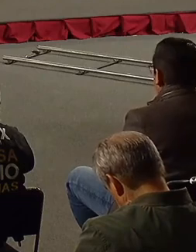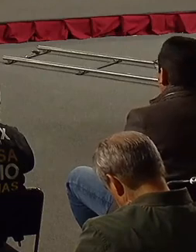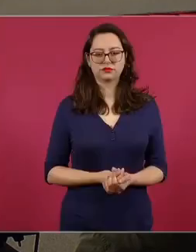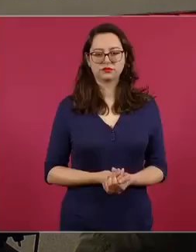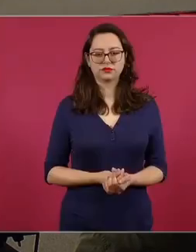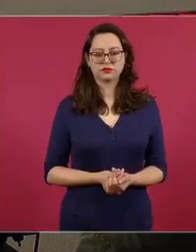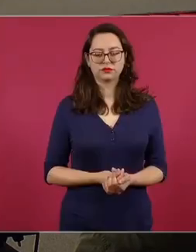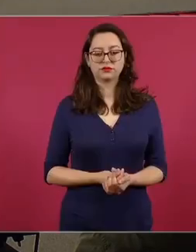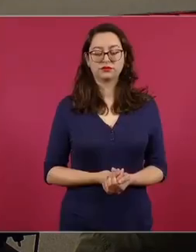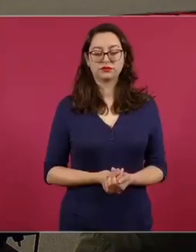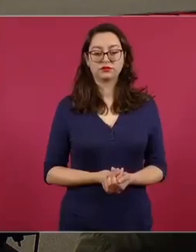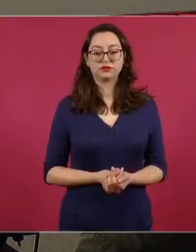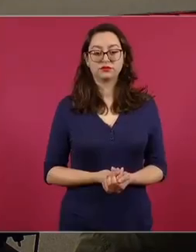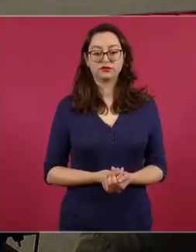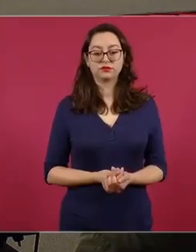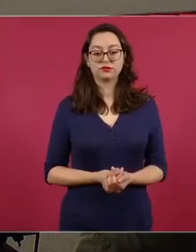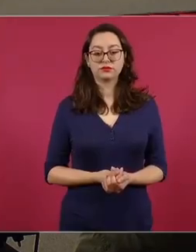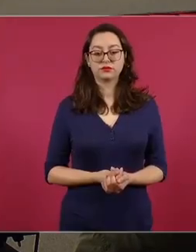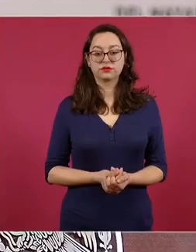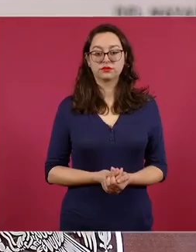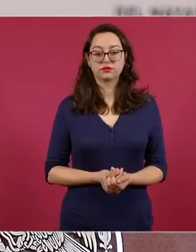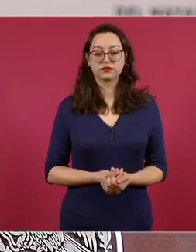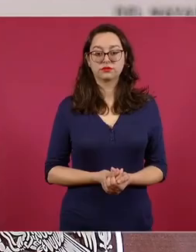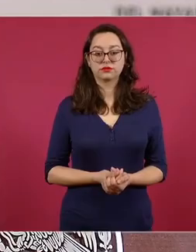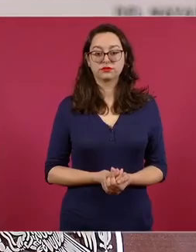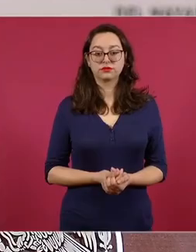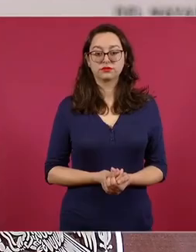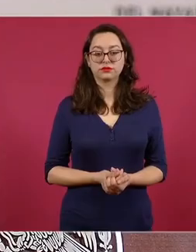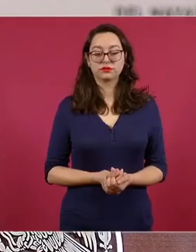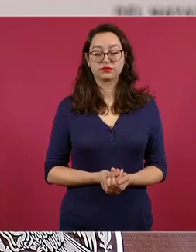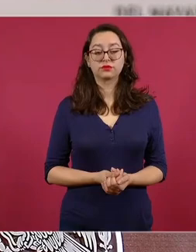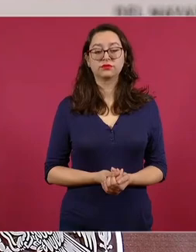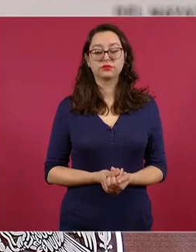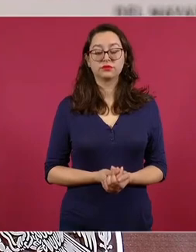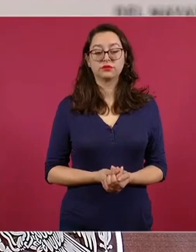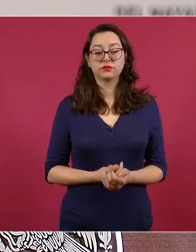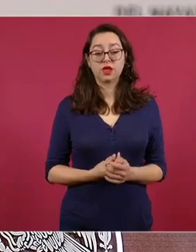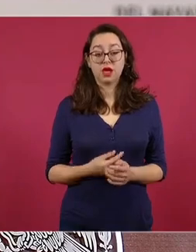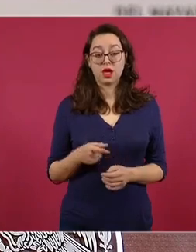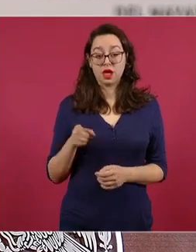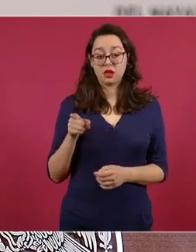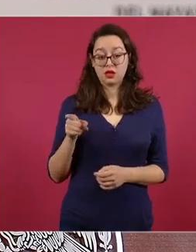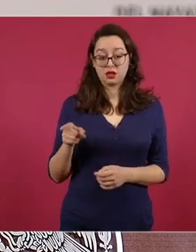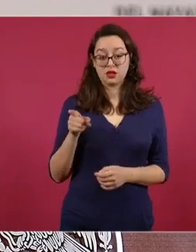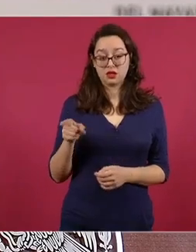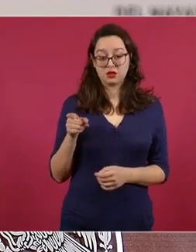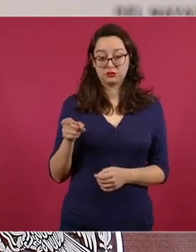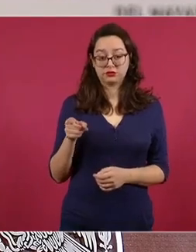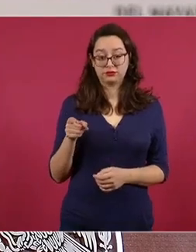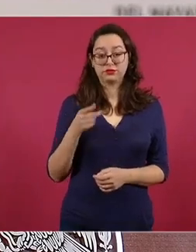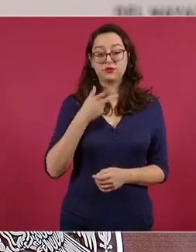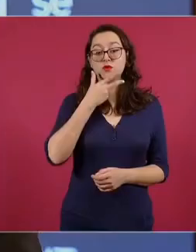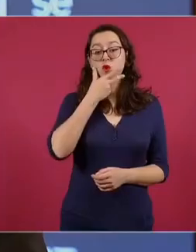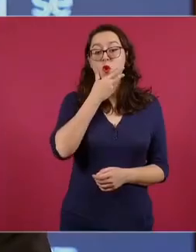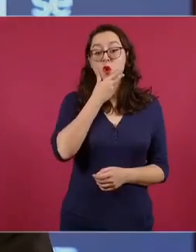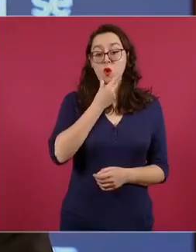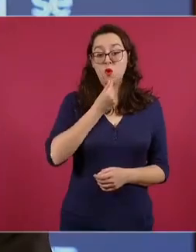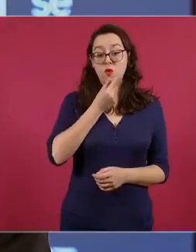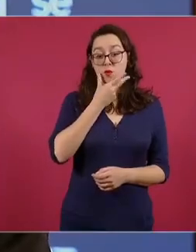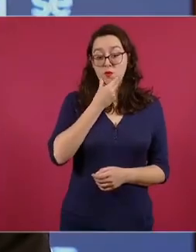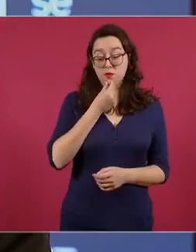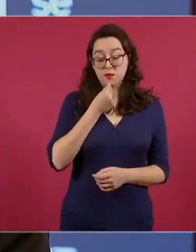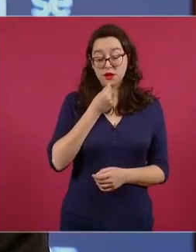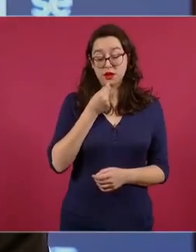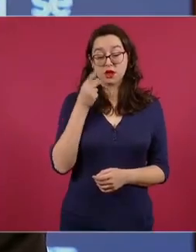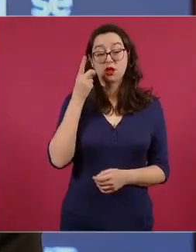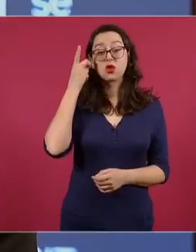Él es uno de los principales dueños y operadores